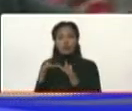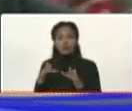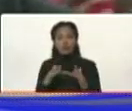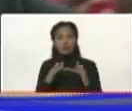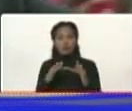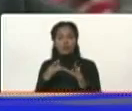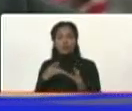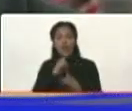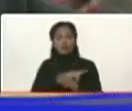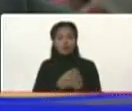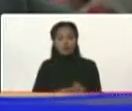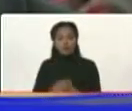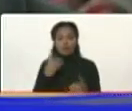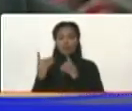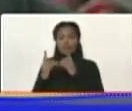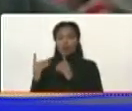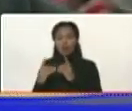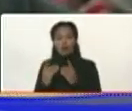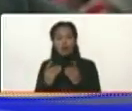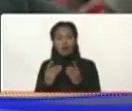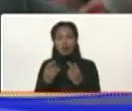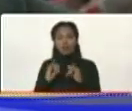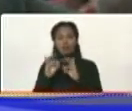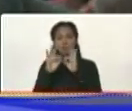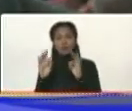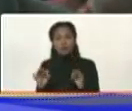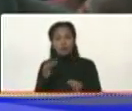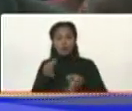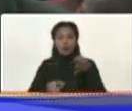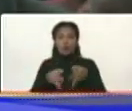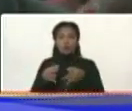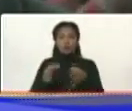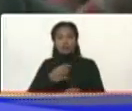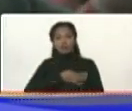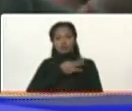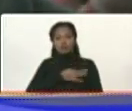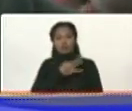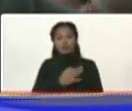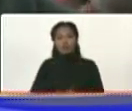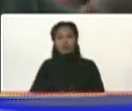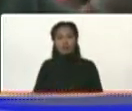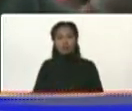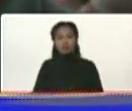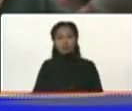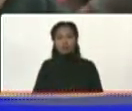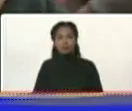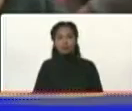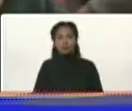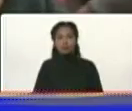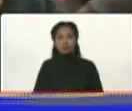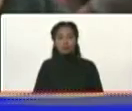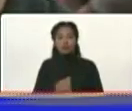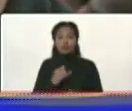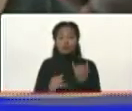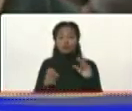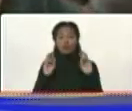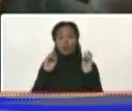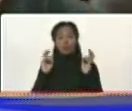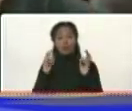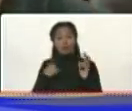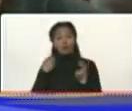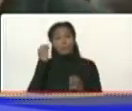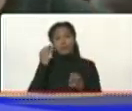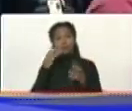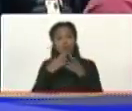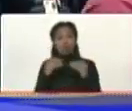poder, diálogo intergeneracional y justicia social. Y el último tema, que creo que bueno,